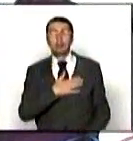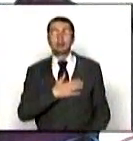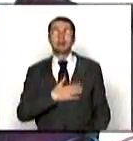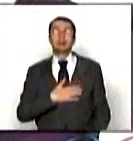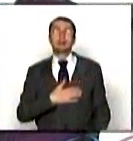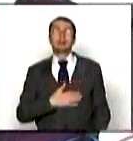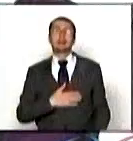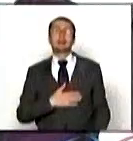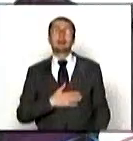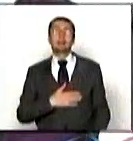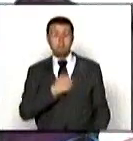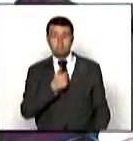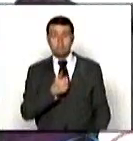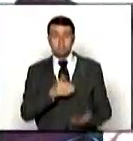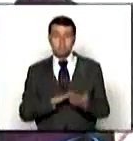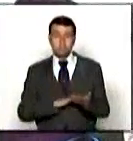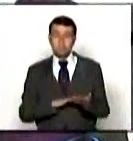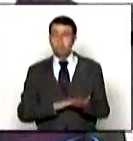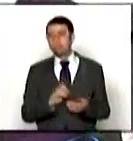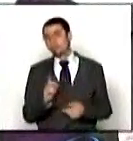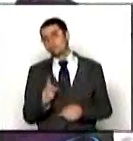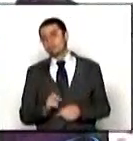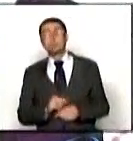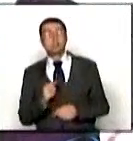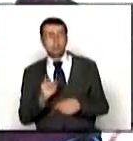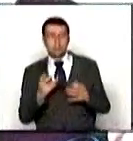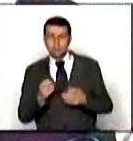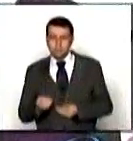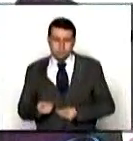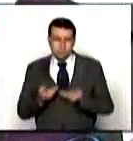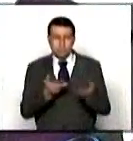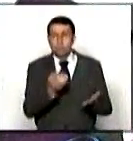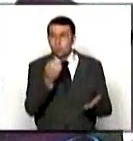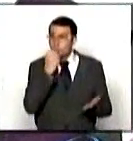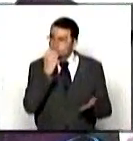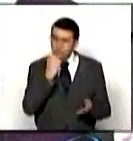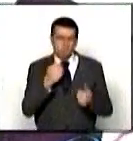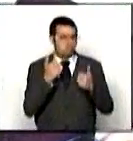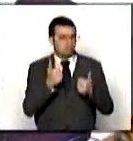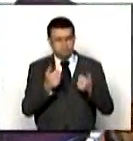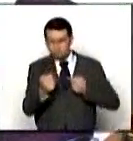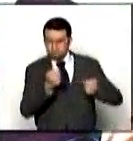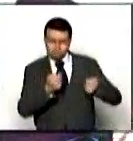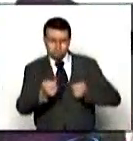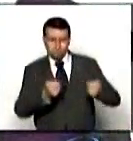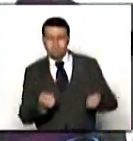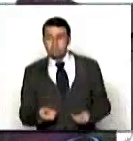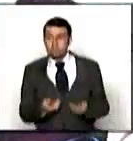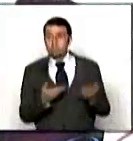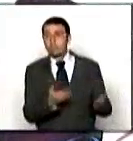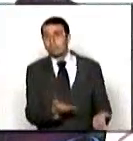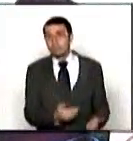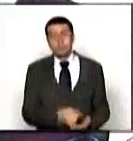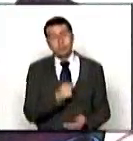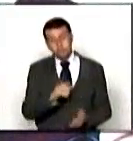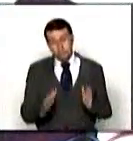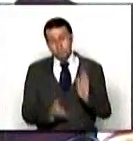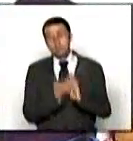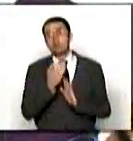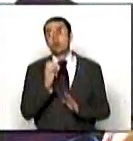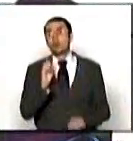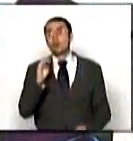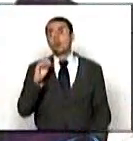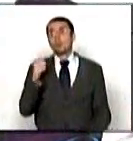solución al problema siempre es cambiar esa alimentación, mejorar una nutrición, darle una nutrición adecuada, iniciarles dosis altas de omega 3, porque el